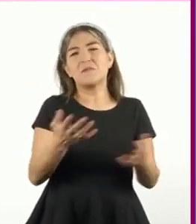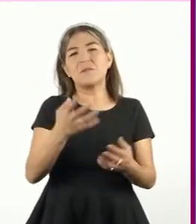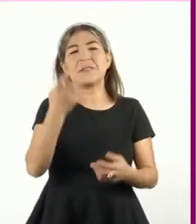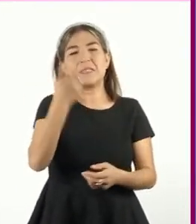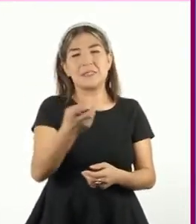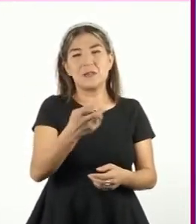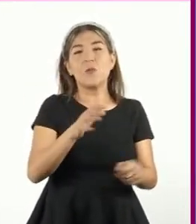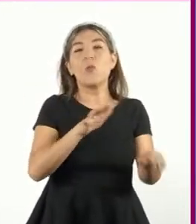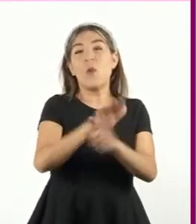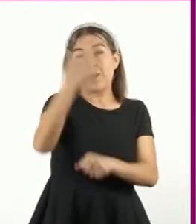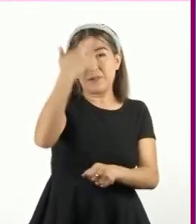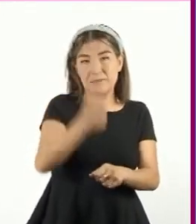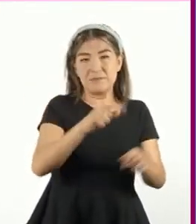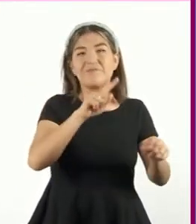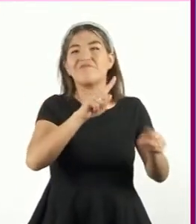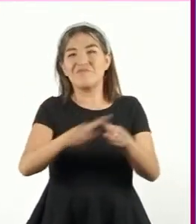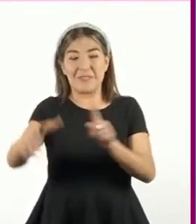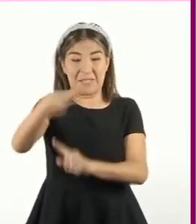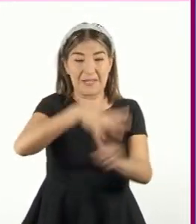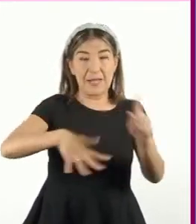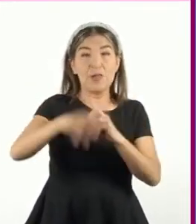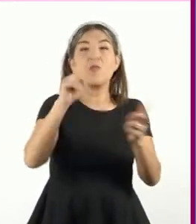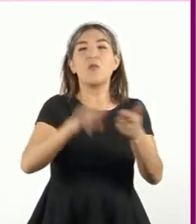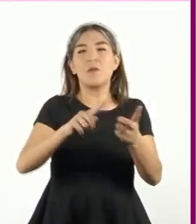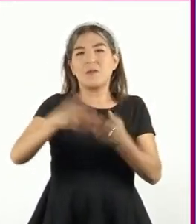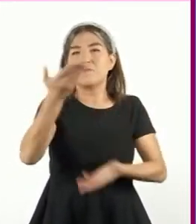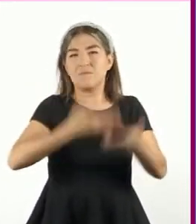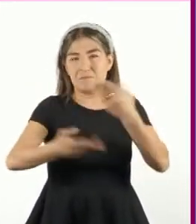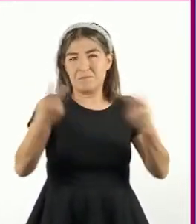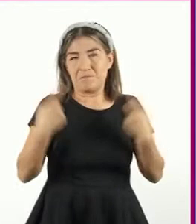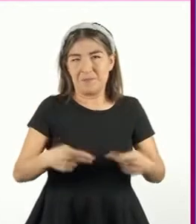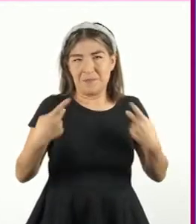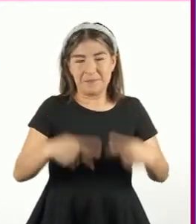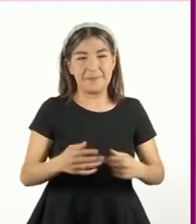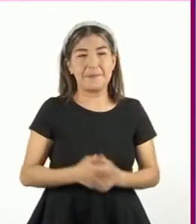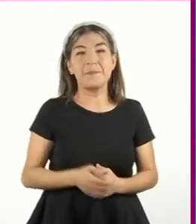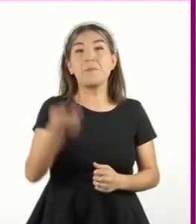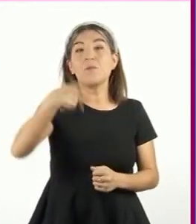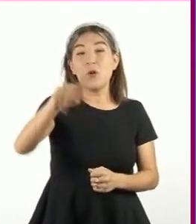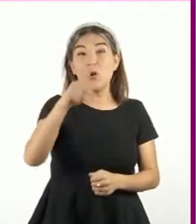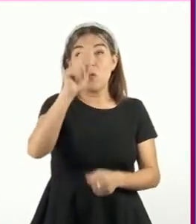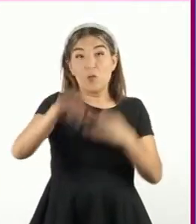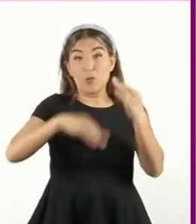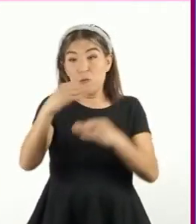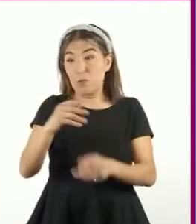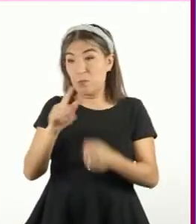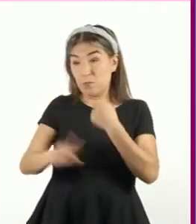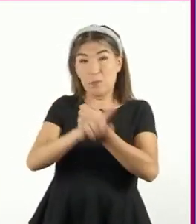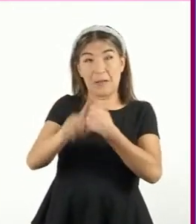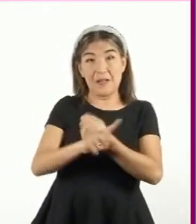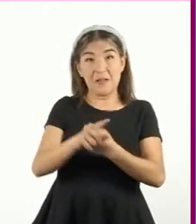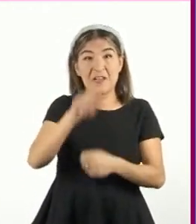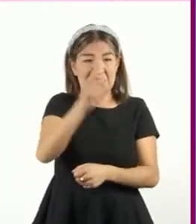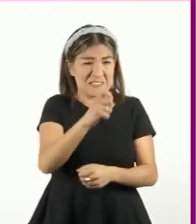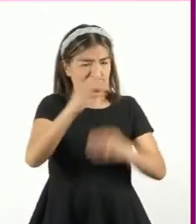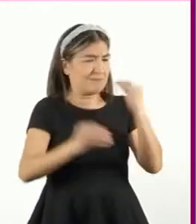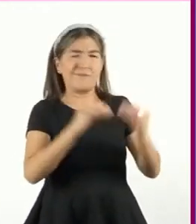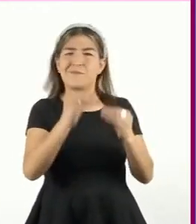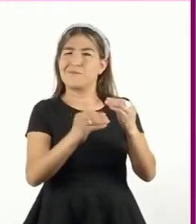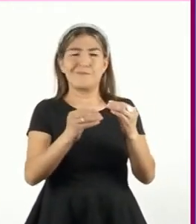problemáticas en los diversos entornos donde se relacionan las personas, pero que no todos los problemas son